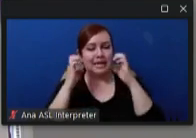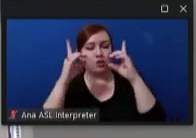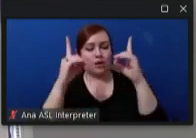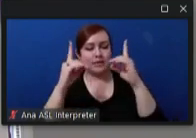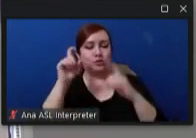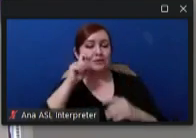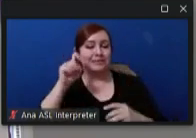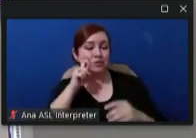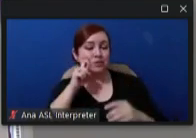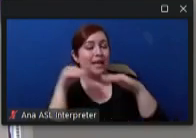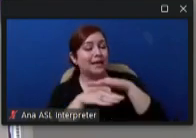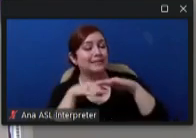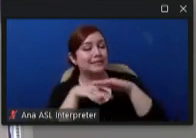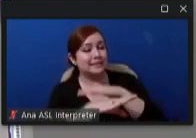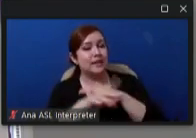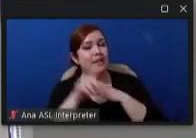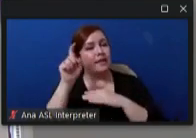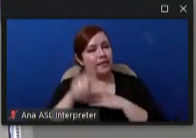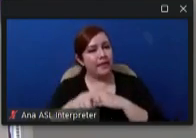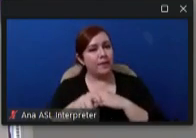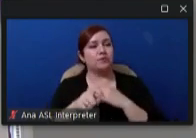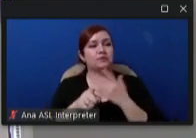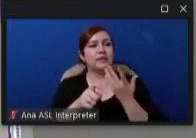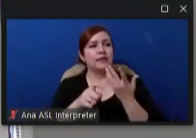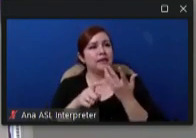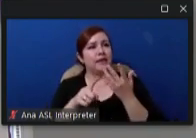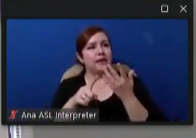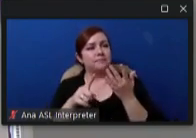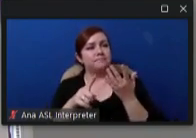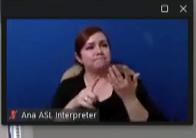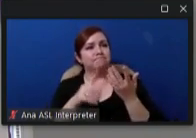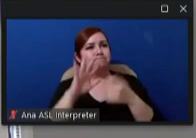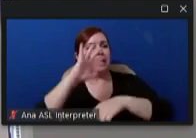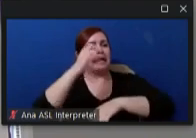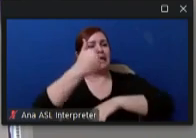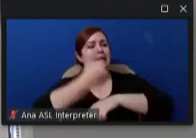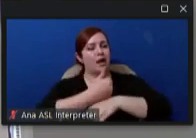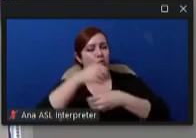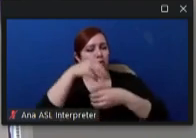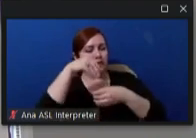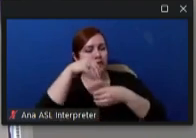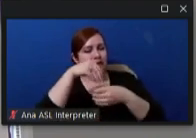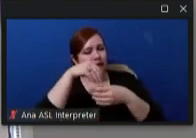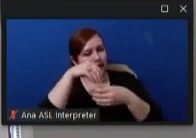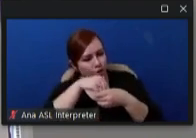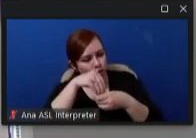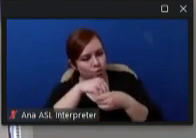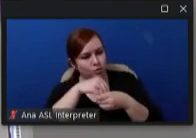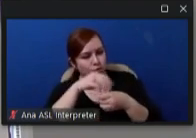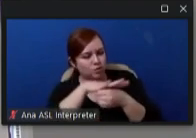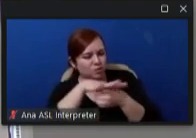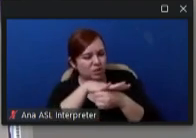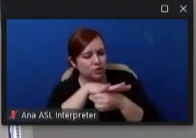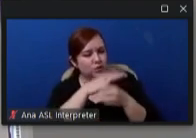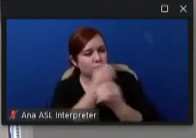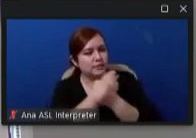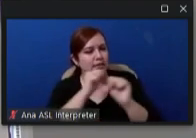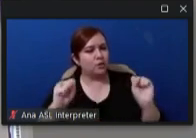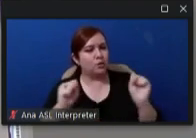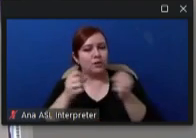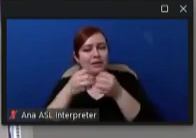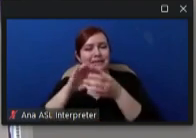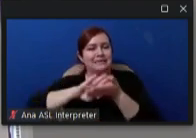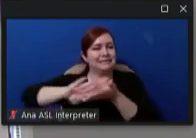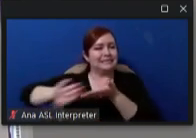accesible. Debemos desafiar las normas y crear un entorno seguro y libre de estigma para todas las mujeres sin importar